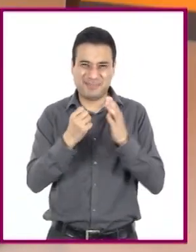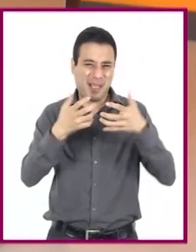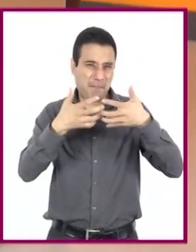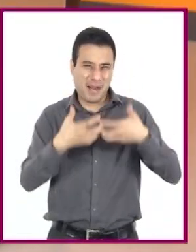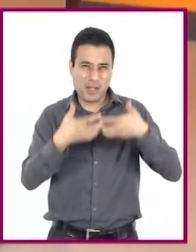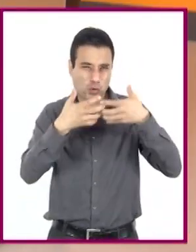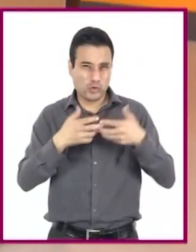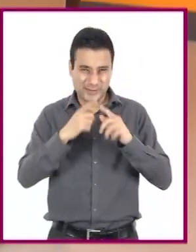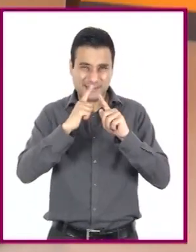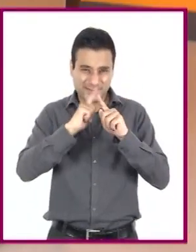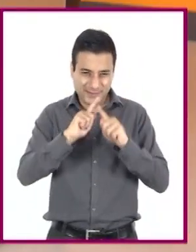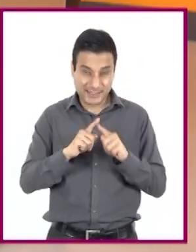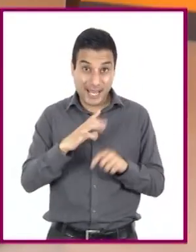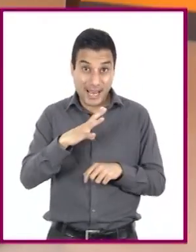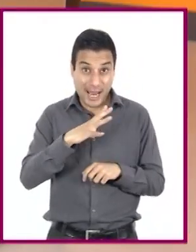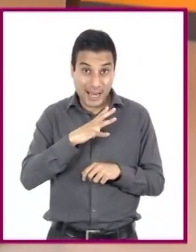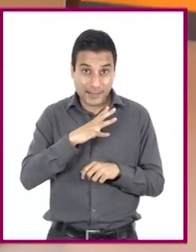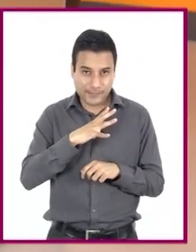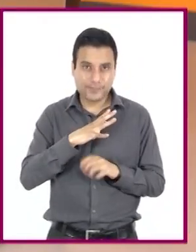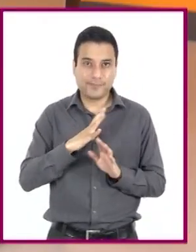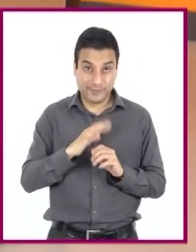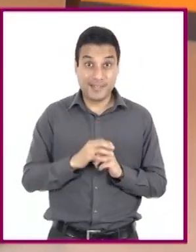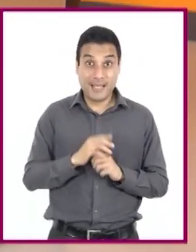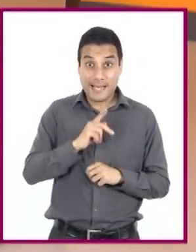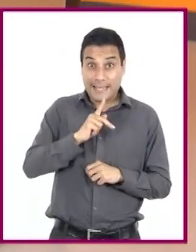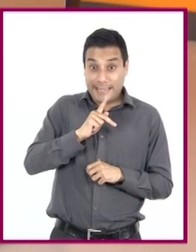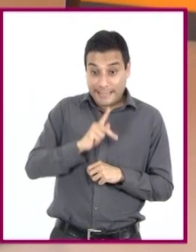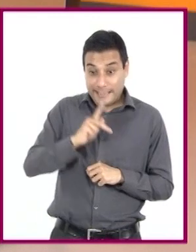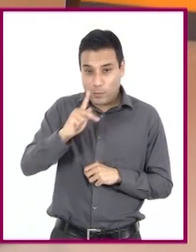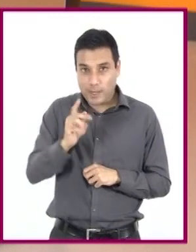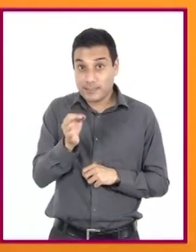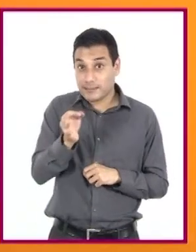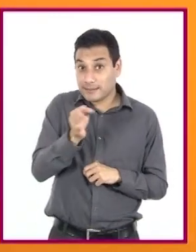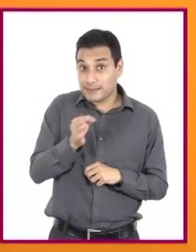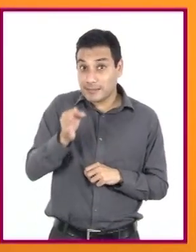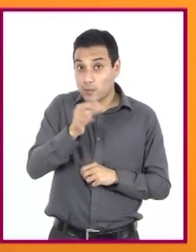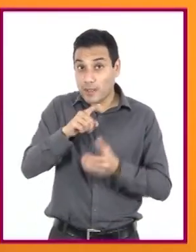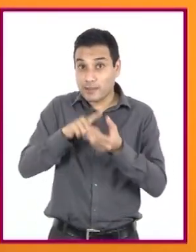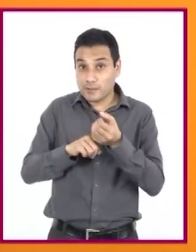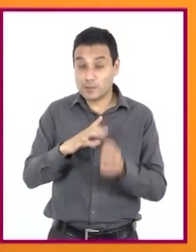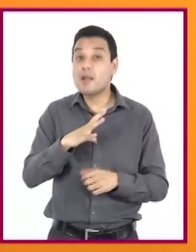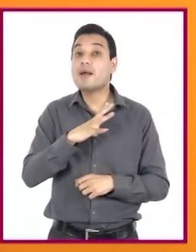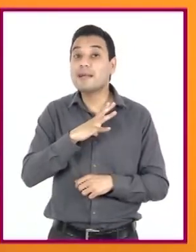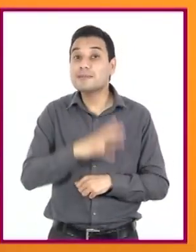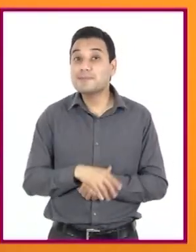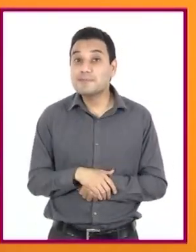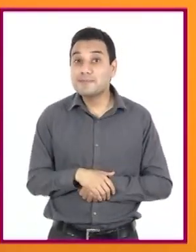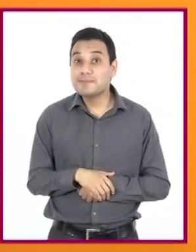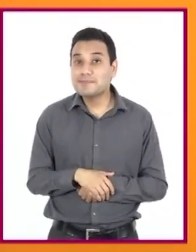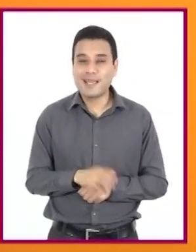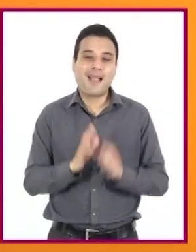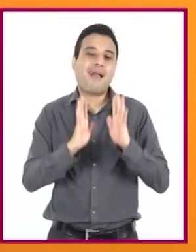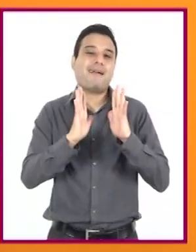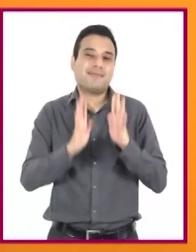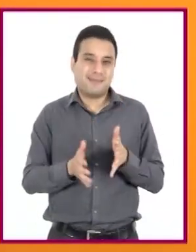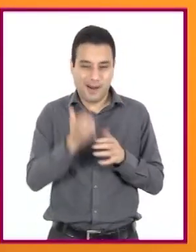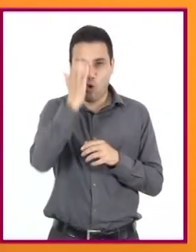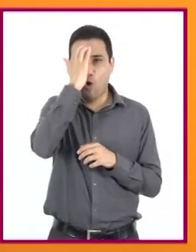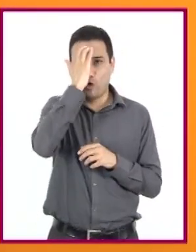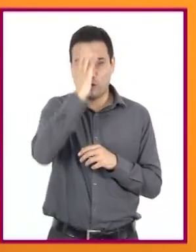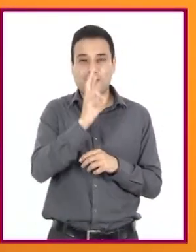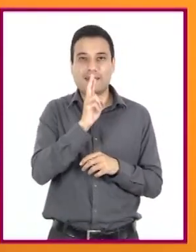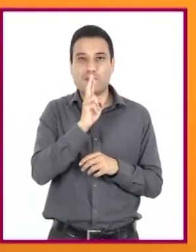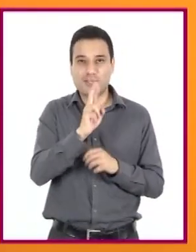funciones vitales, las células se componen de... Ya identifiqué la respuesta, pero les